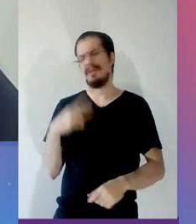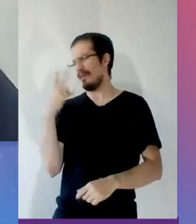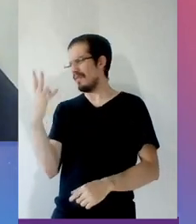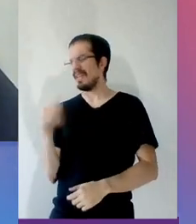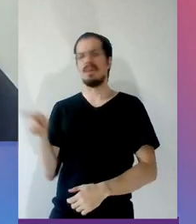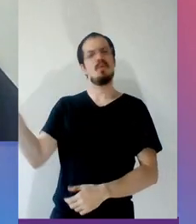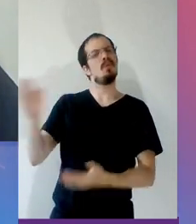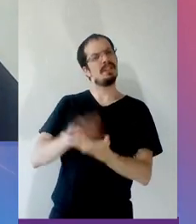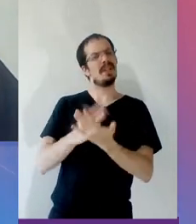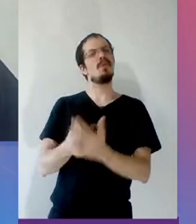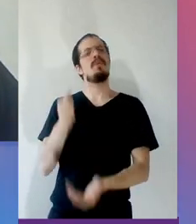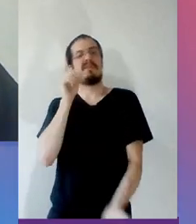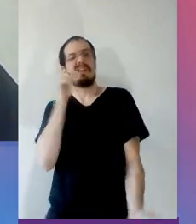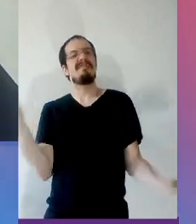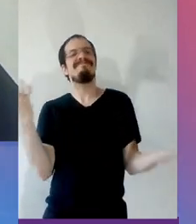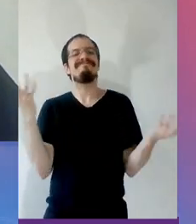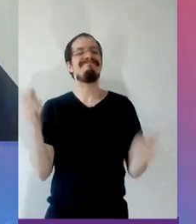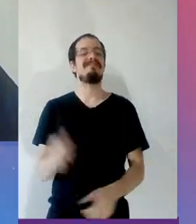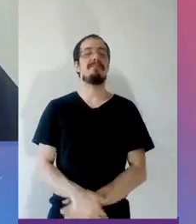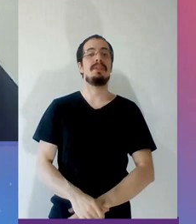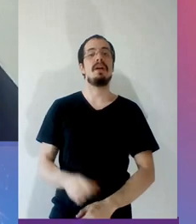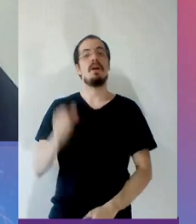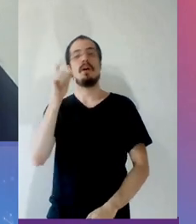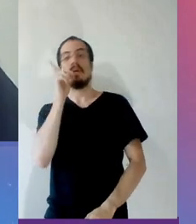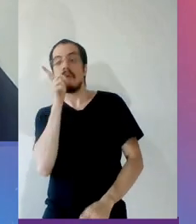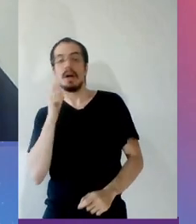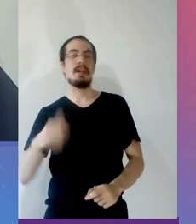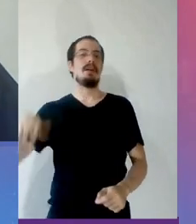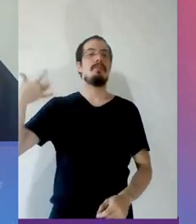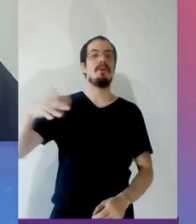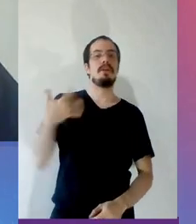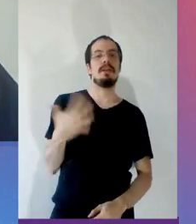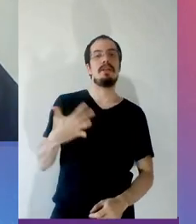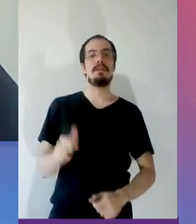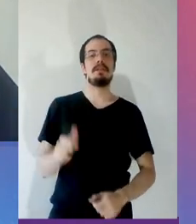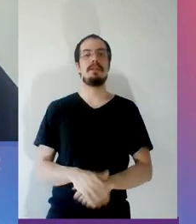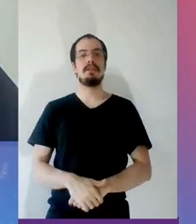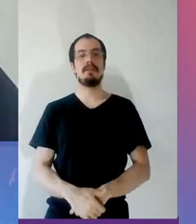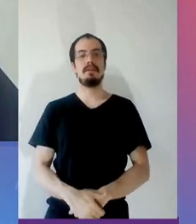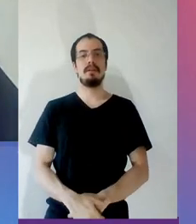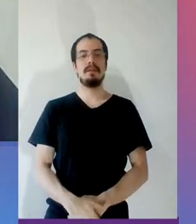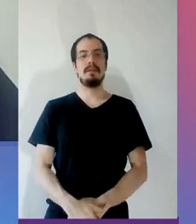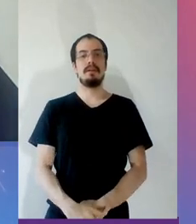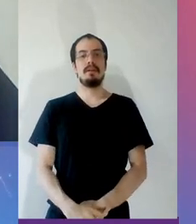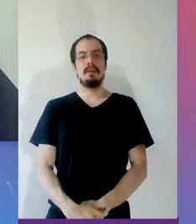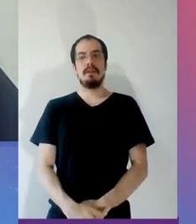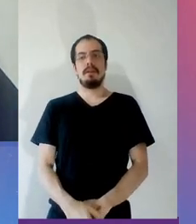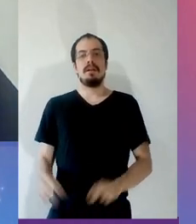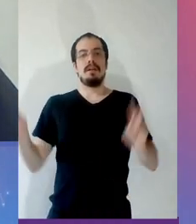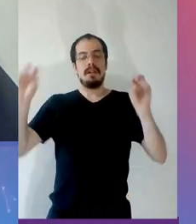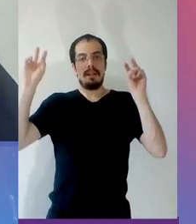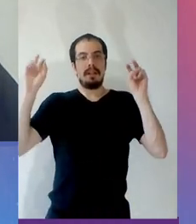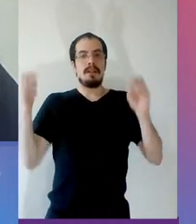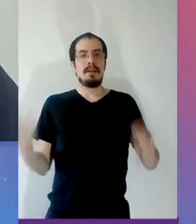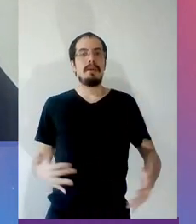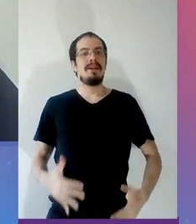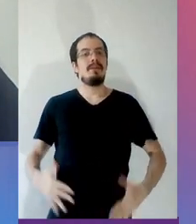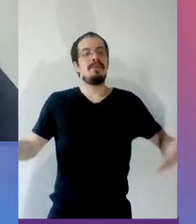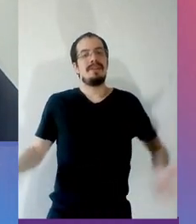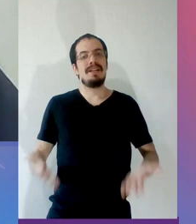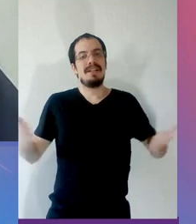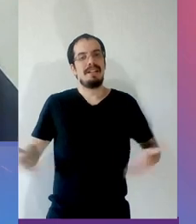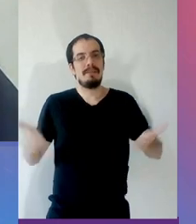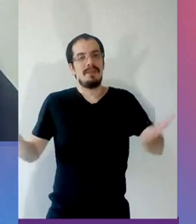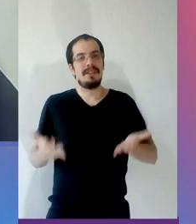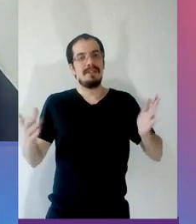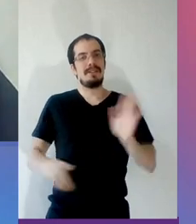salud, ¿cuál es la importancia que toma entonces la estimulación? A Elia no le gusta